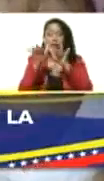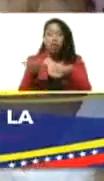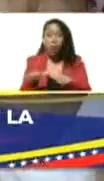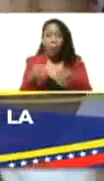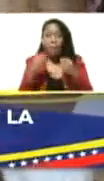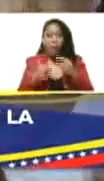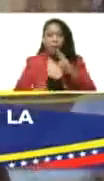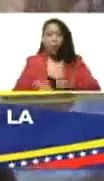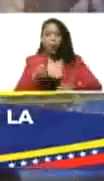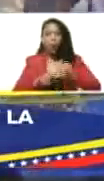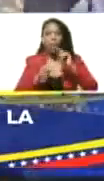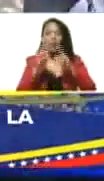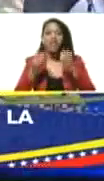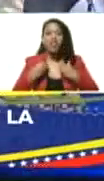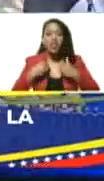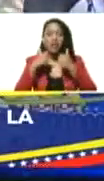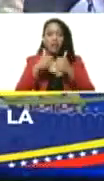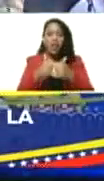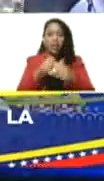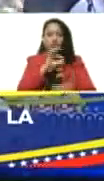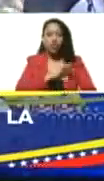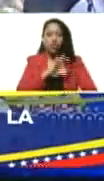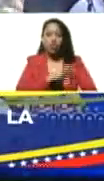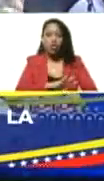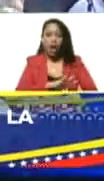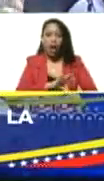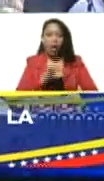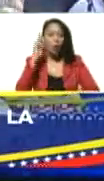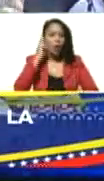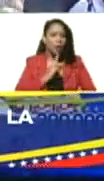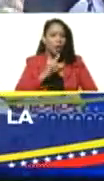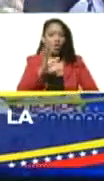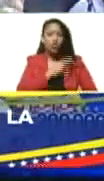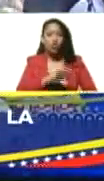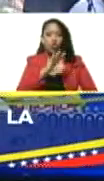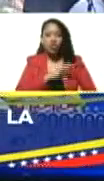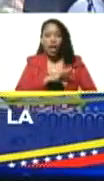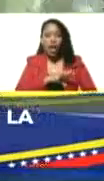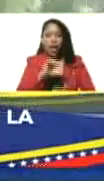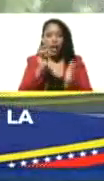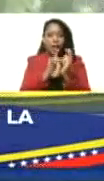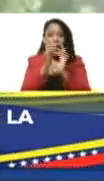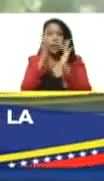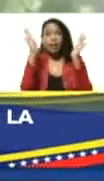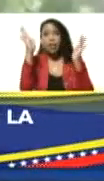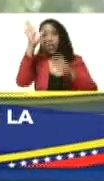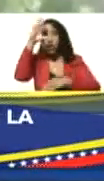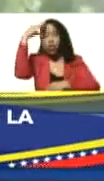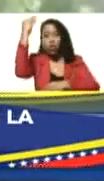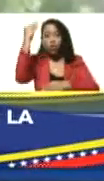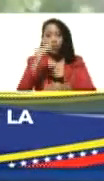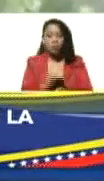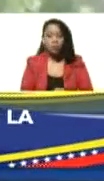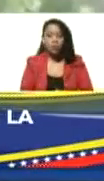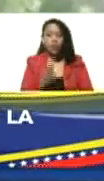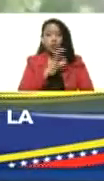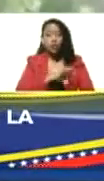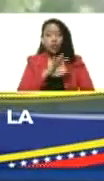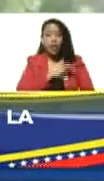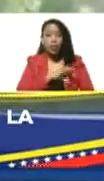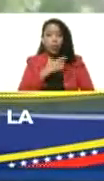la construcción del vivir y viviendo, del socialismo bolivariano, del socialismo de Cristo Redentor, socialismo